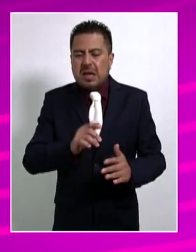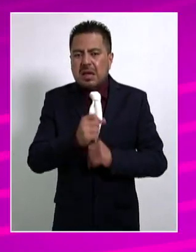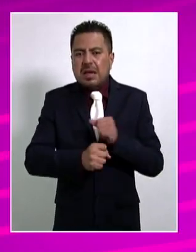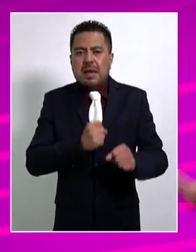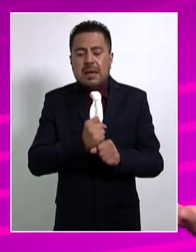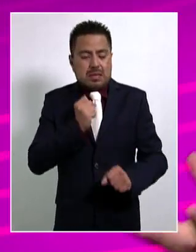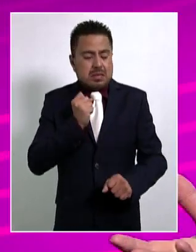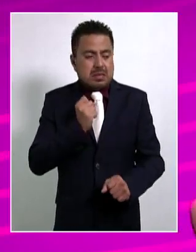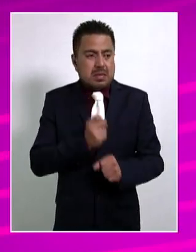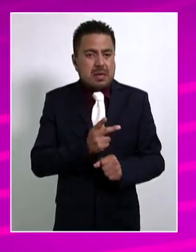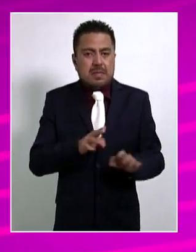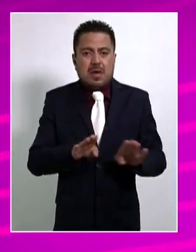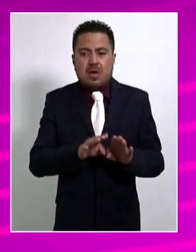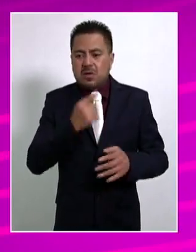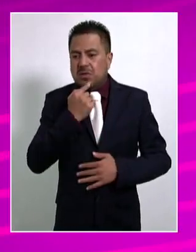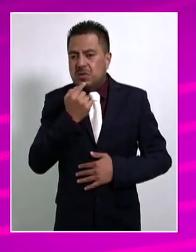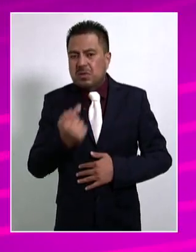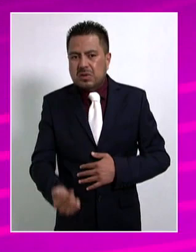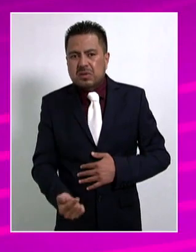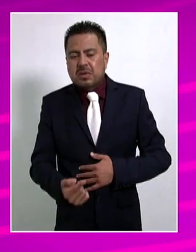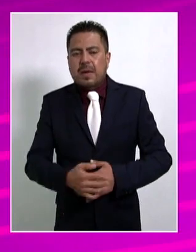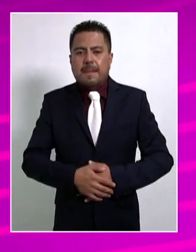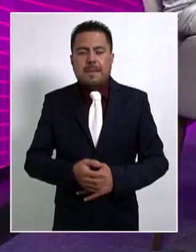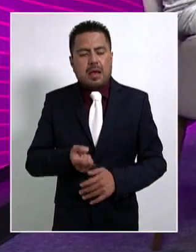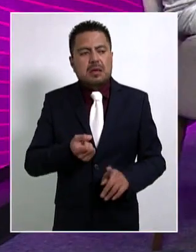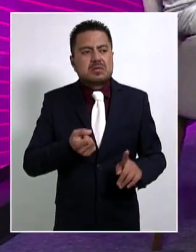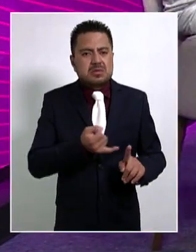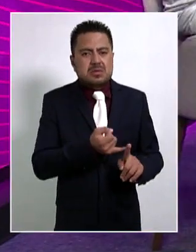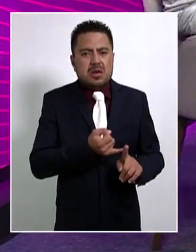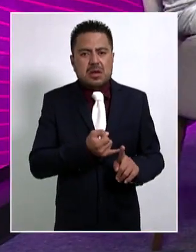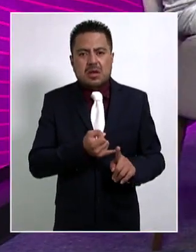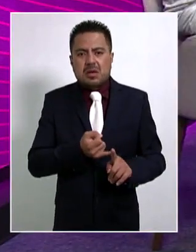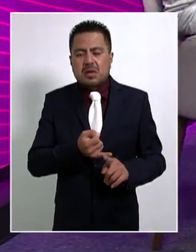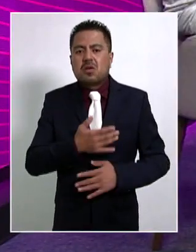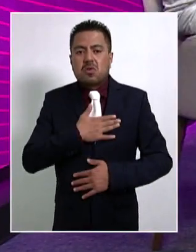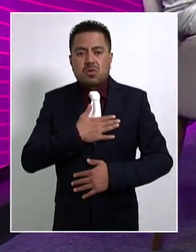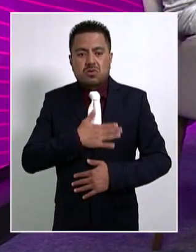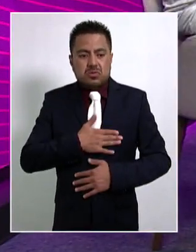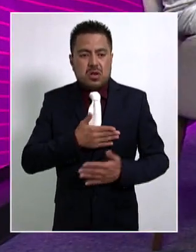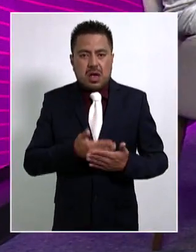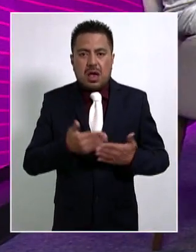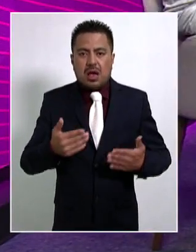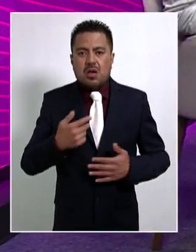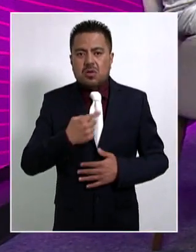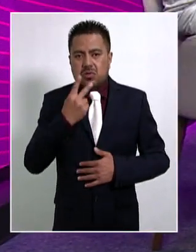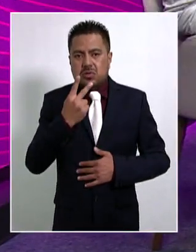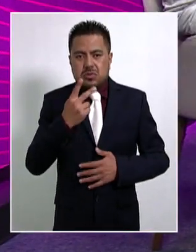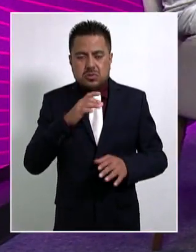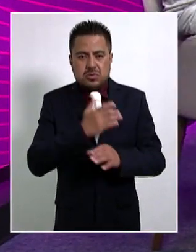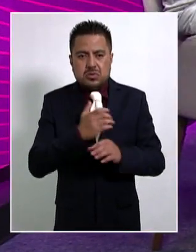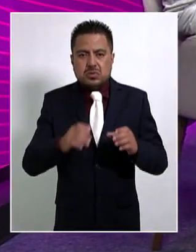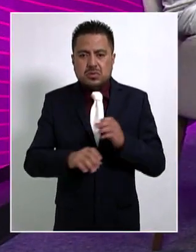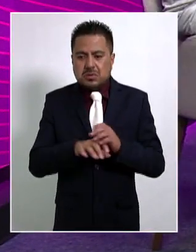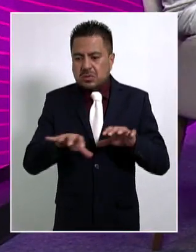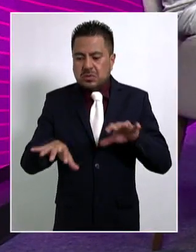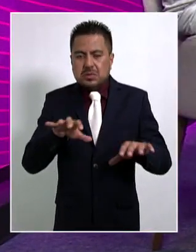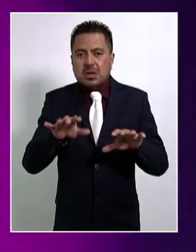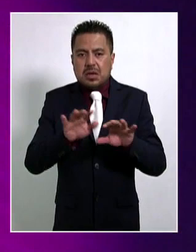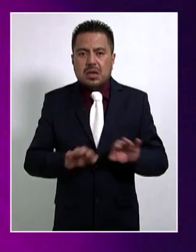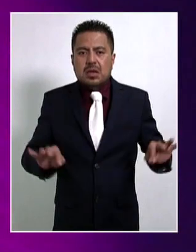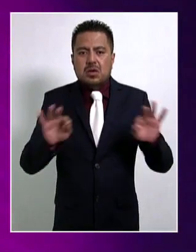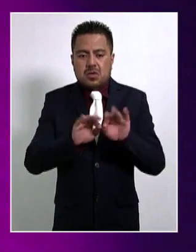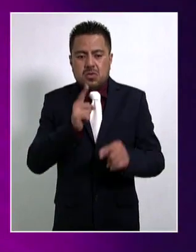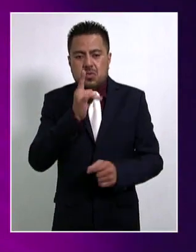edad tan temprana como la infancia, ¿no? Así es. Pues justo tengo 2 panoramas que son importantes